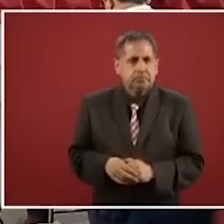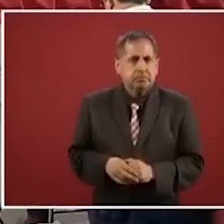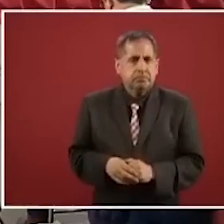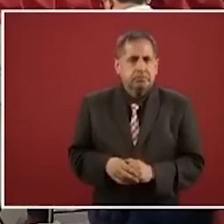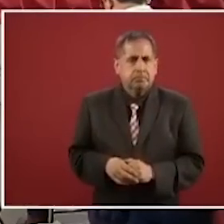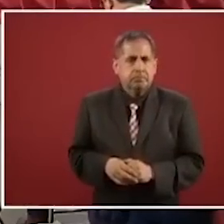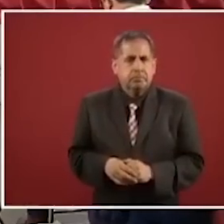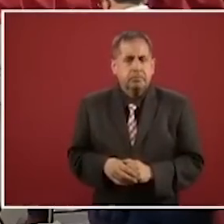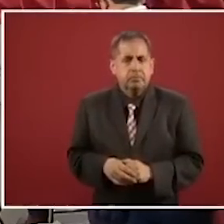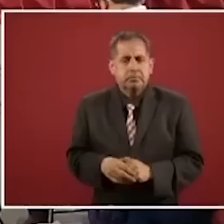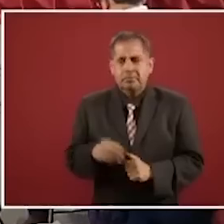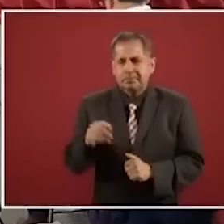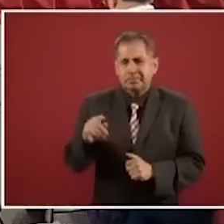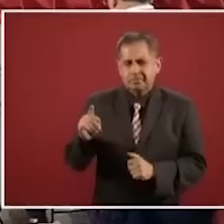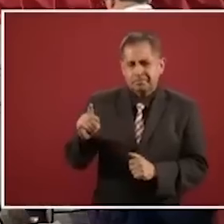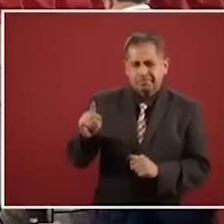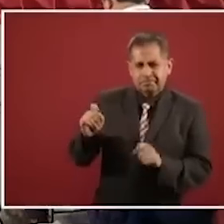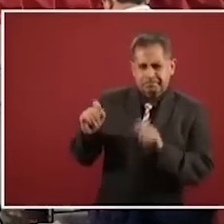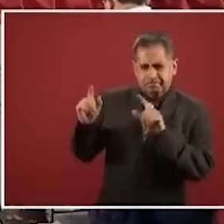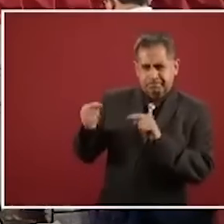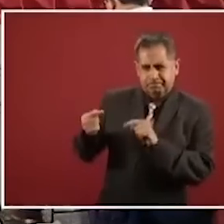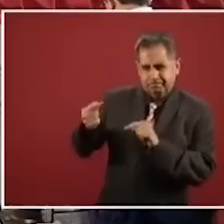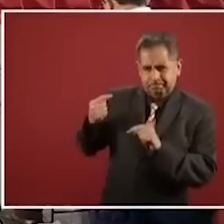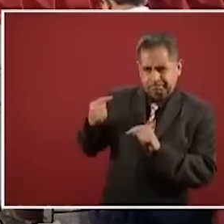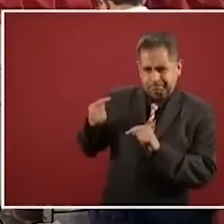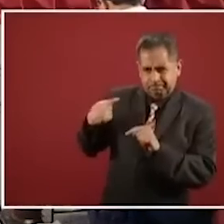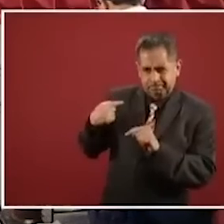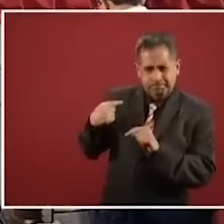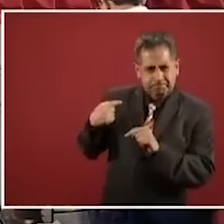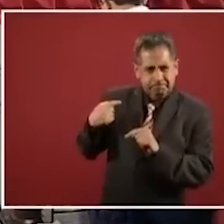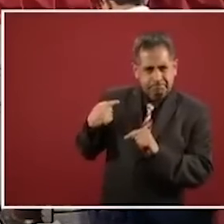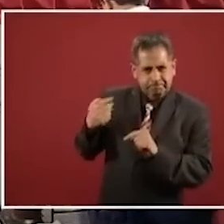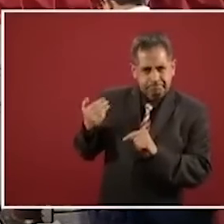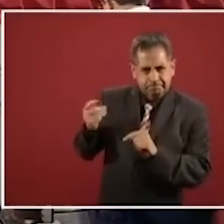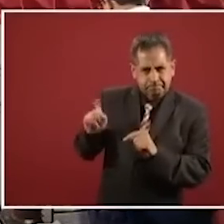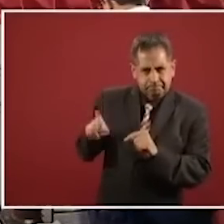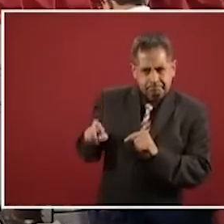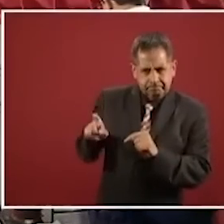Gracias. Y si hay otro plano, está estrictamente la ruta, las fases de la ruta.